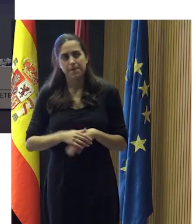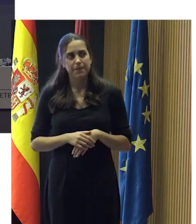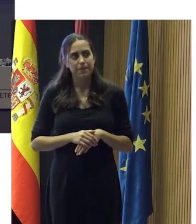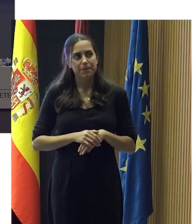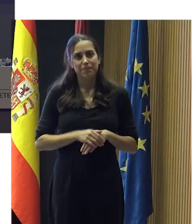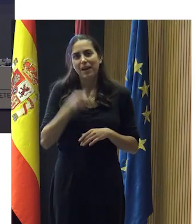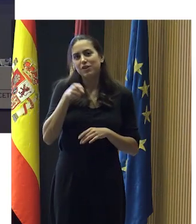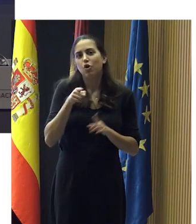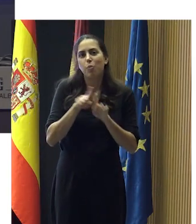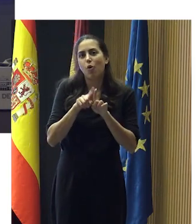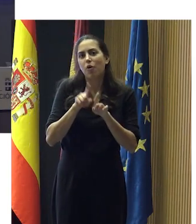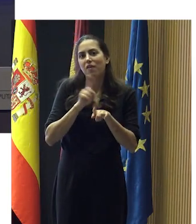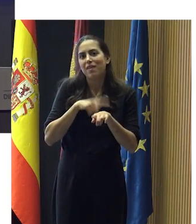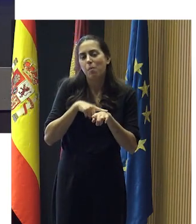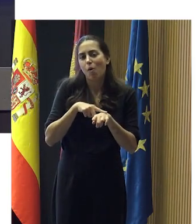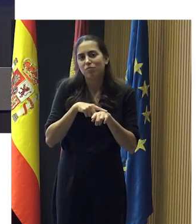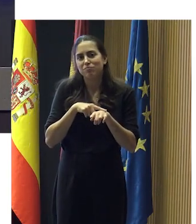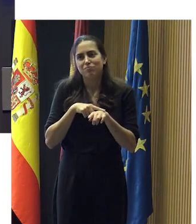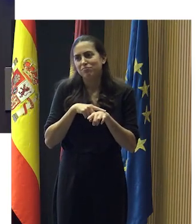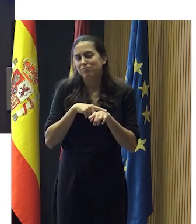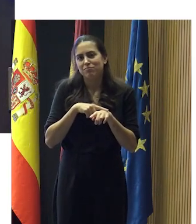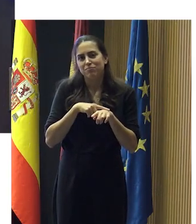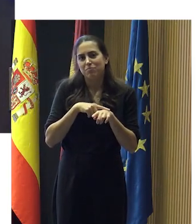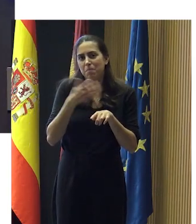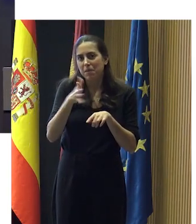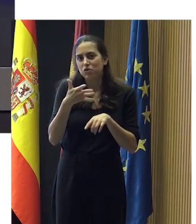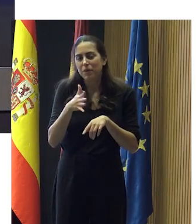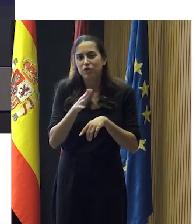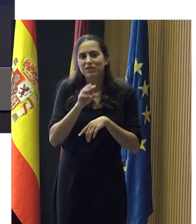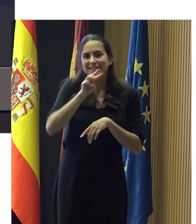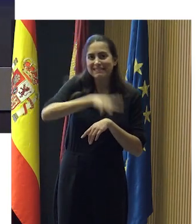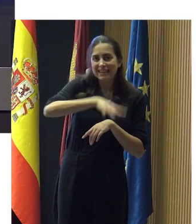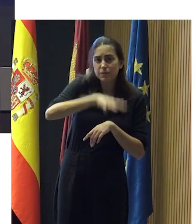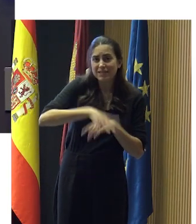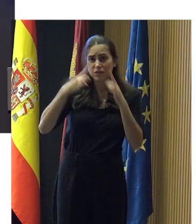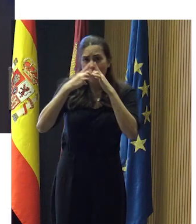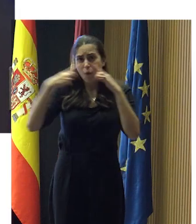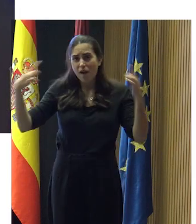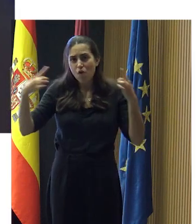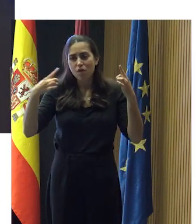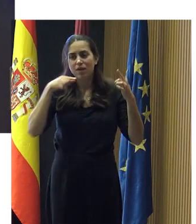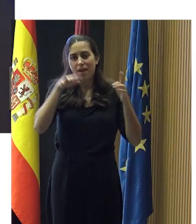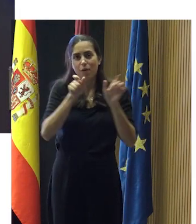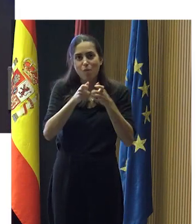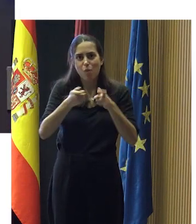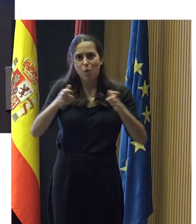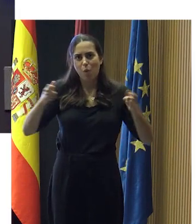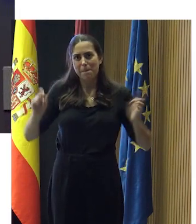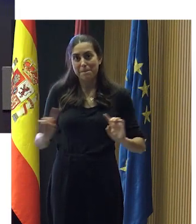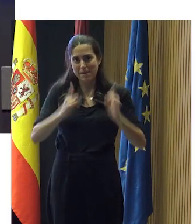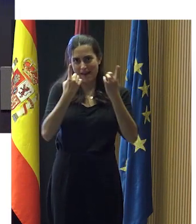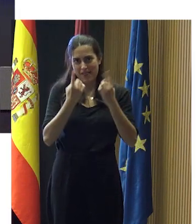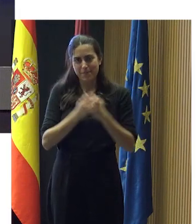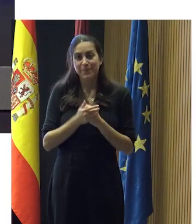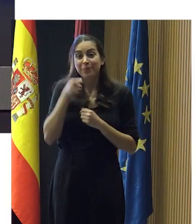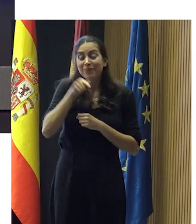tiempo en crecer, no nos vamos a engañar. Eso tarda alrededor de entre 3 meses y 1 año en empezar a crecer por primera vez. Pero una